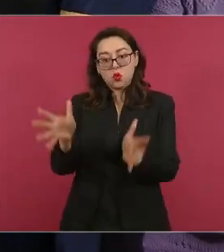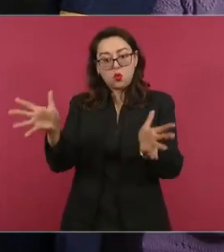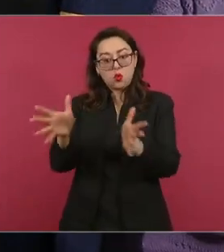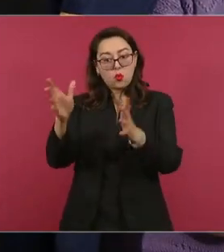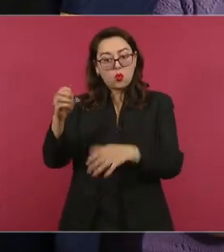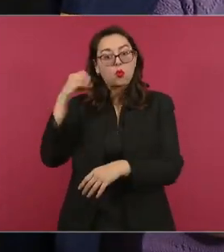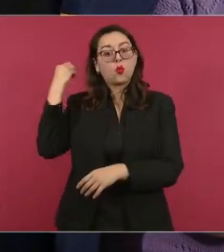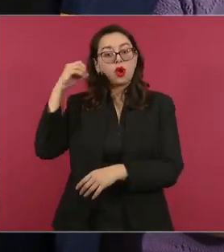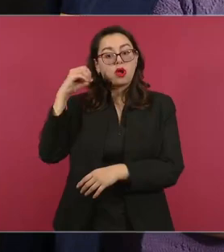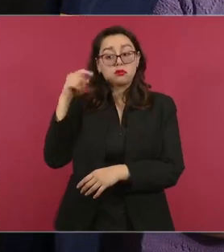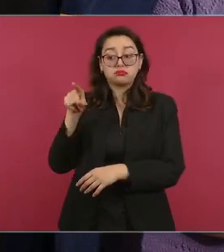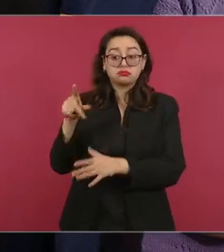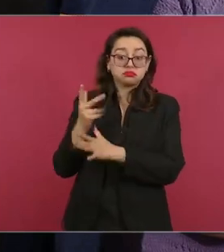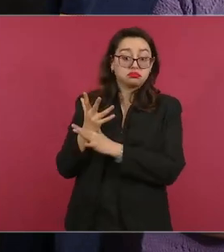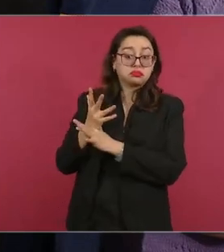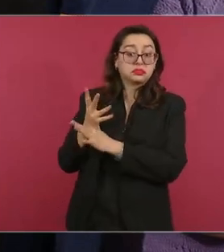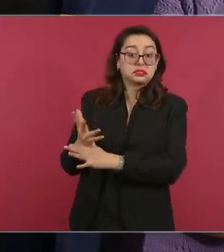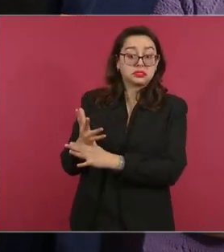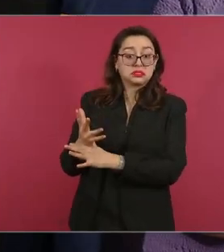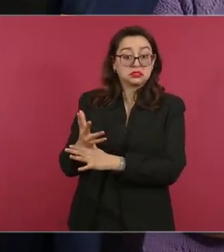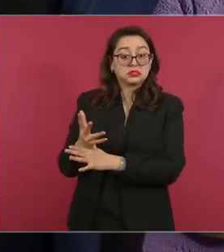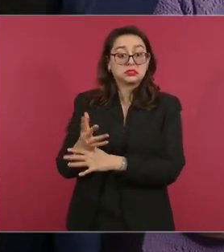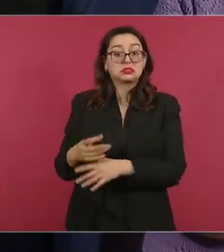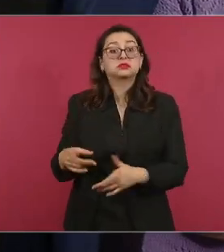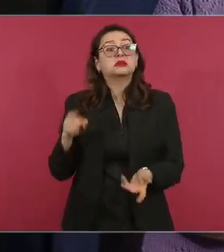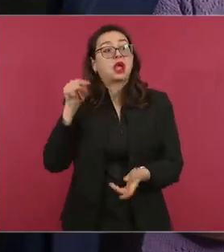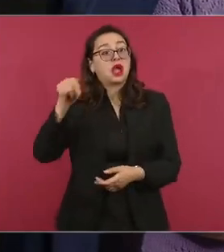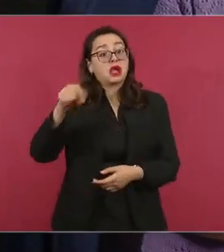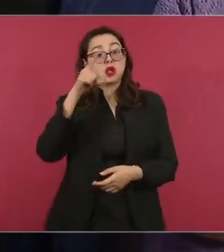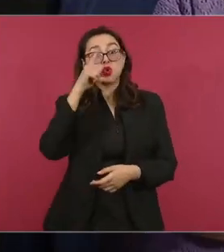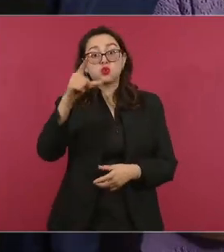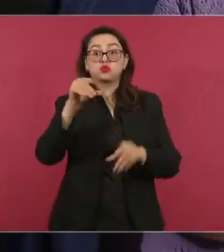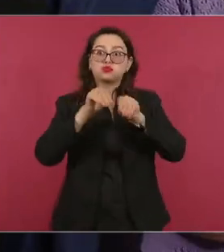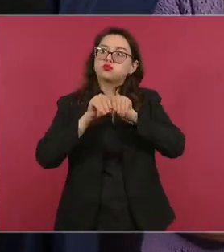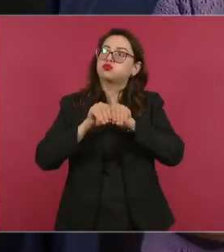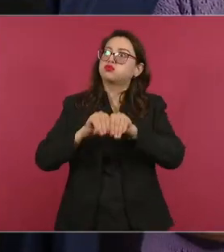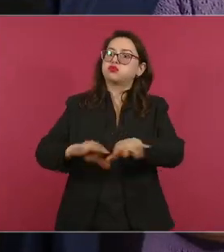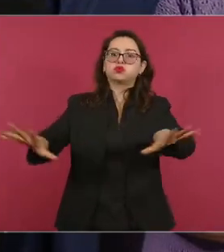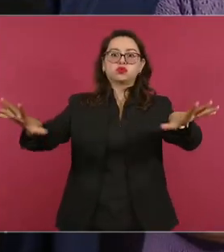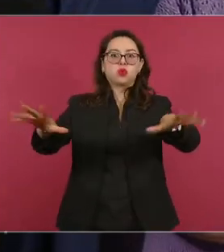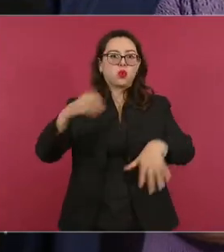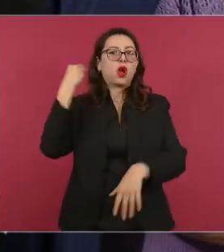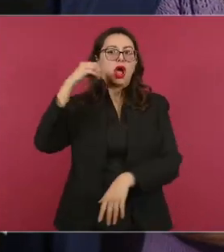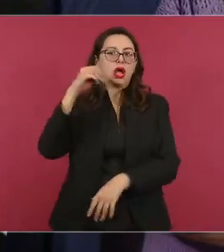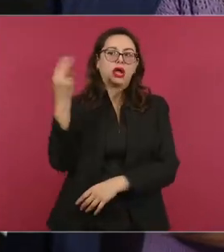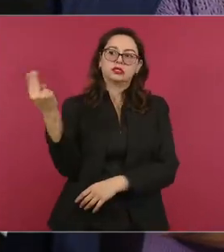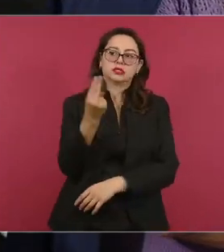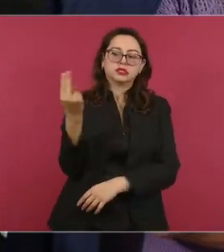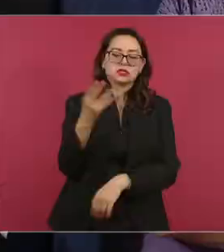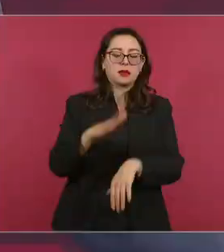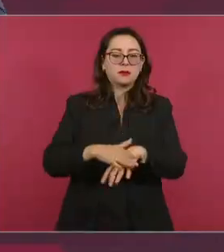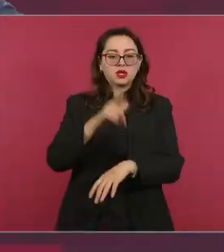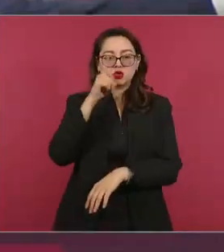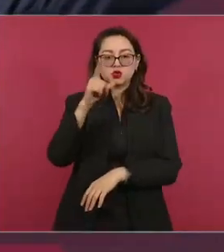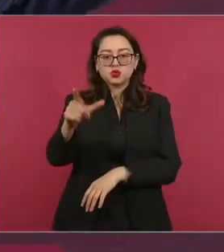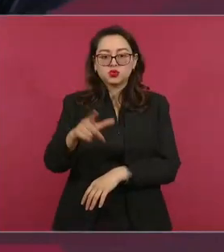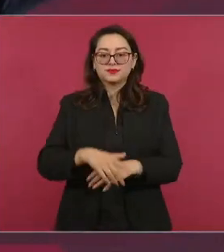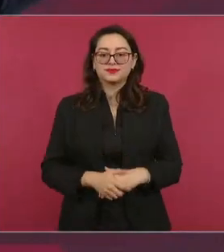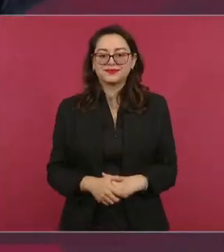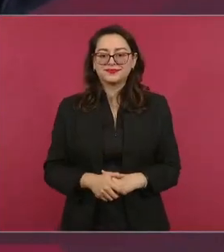esta inversión iba a convertir el Estado en el faro cultural del país, ¿no? Por esta iluminación que se va a dar de estos monumentos. Oaxaca